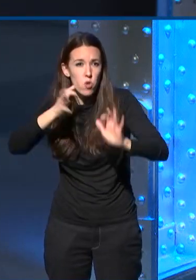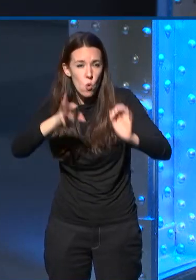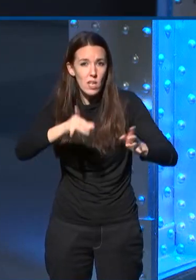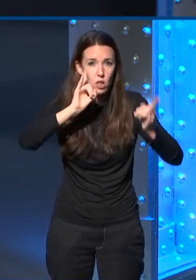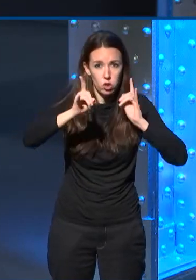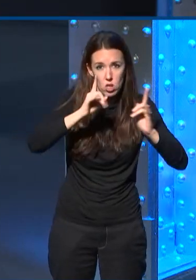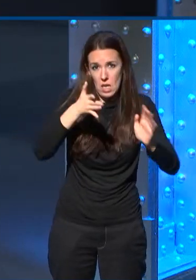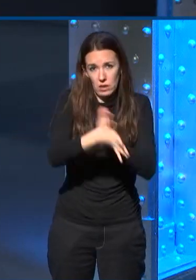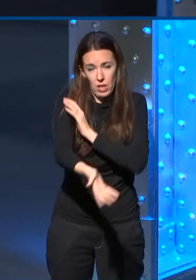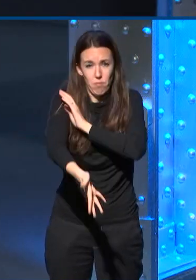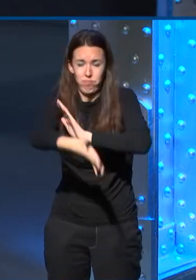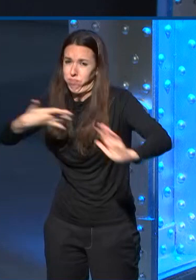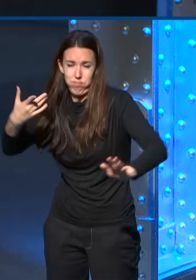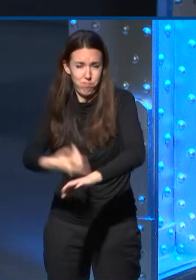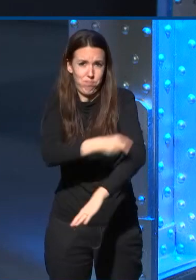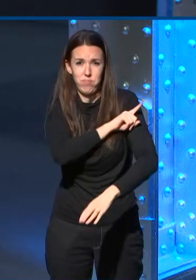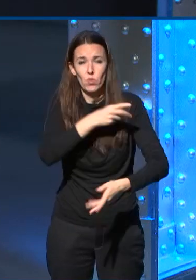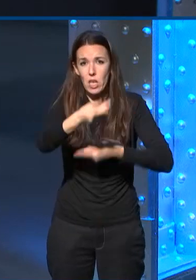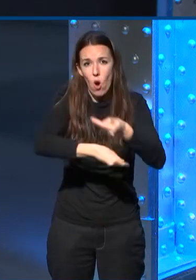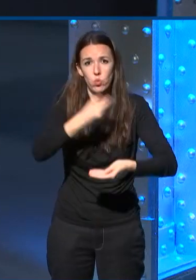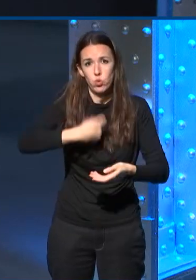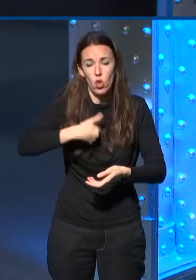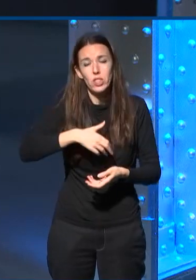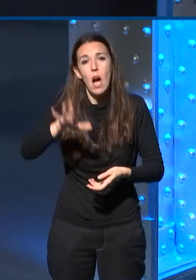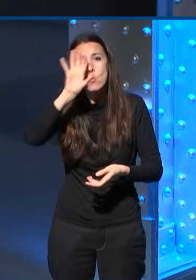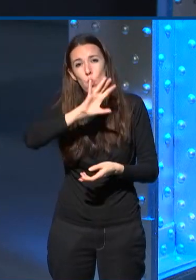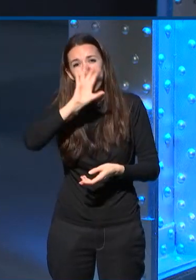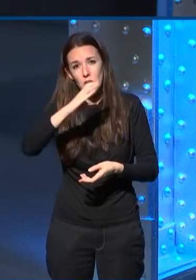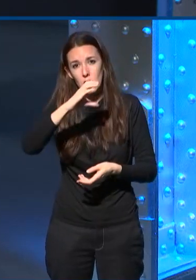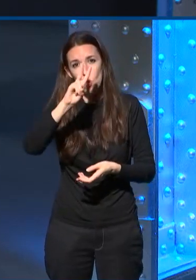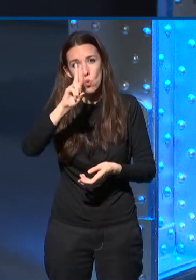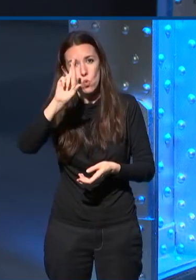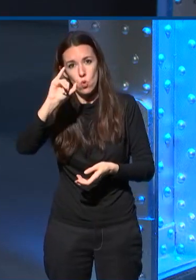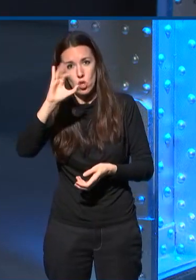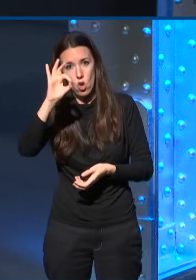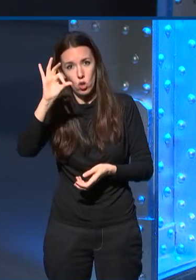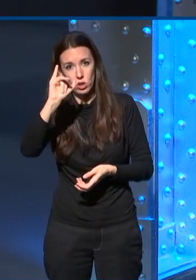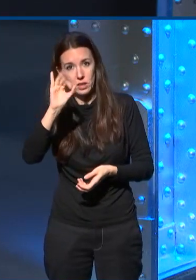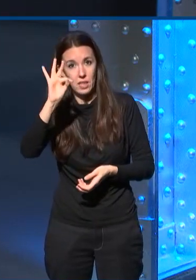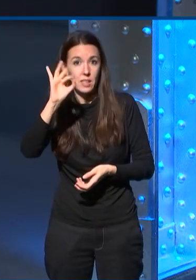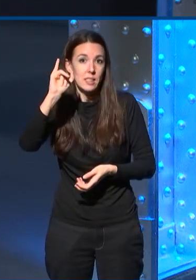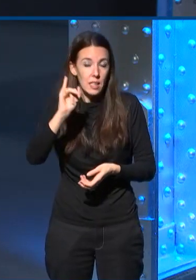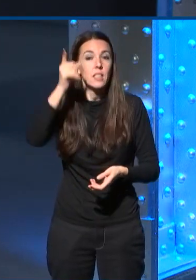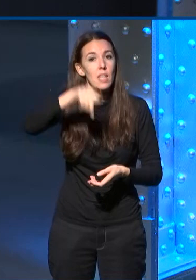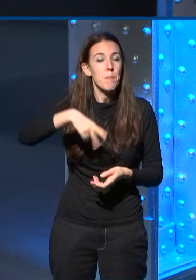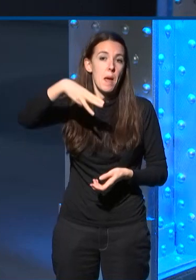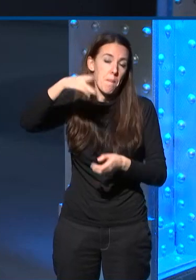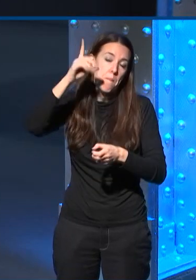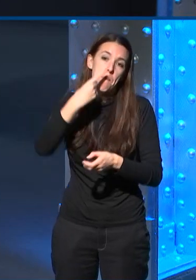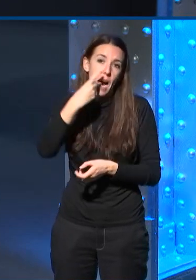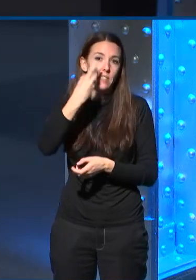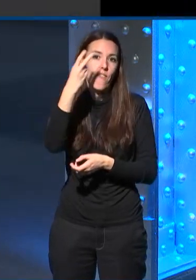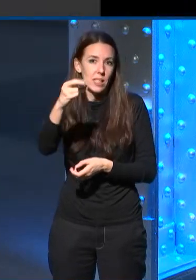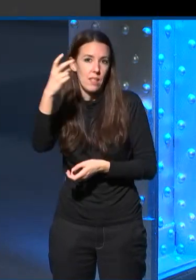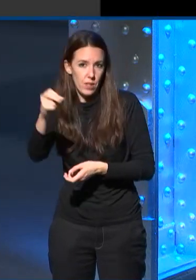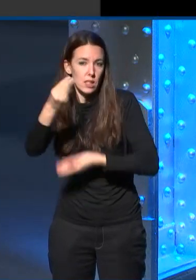es velocidad supersónica, que es la que se empleó ya en Curiosity y la que se va a emplear nuevamente en Mars 2020. Y bueno, pues queda un vídeo muy bonito donde se puede ver